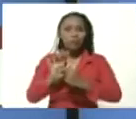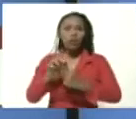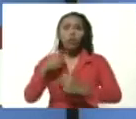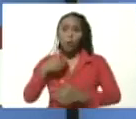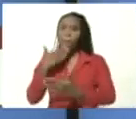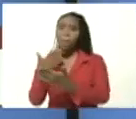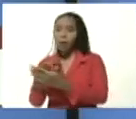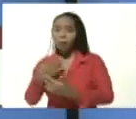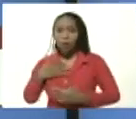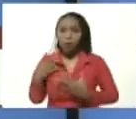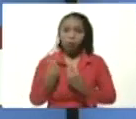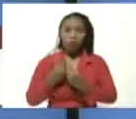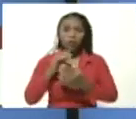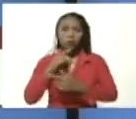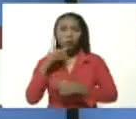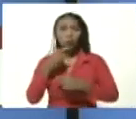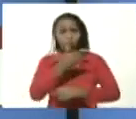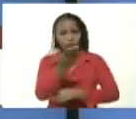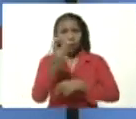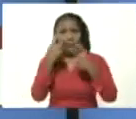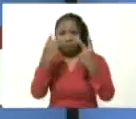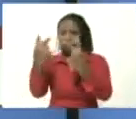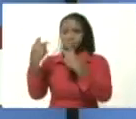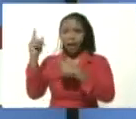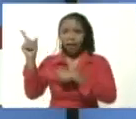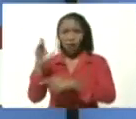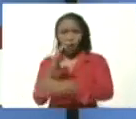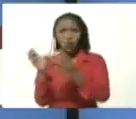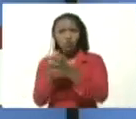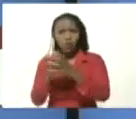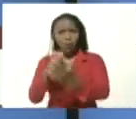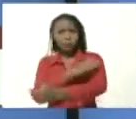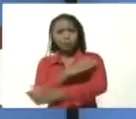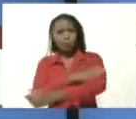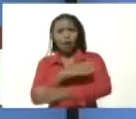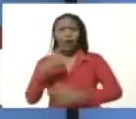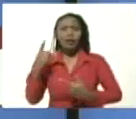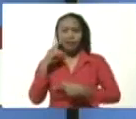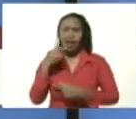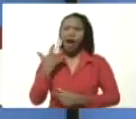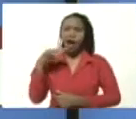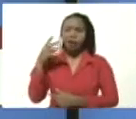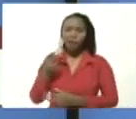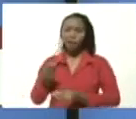cuando ustedes vean un mamotreto de eso de la oposición, déjenlo quieto, que ese tiene quien le dé.